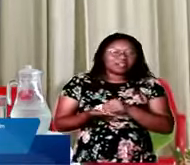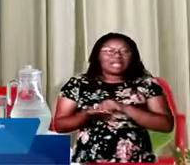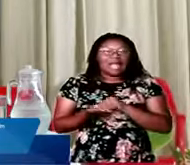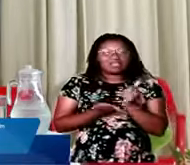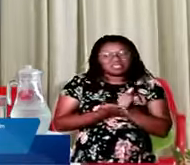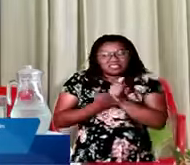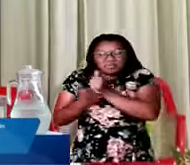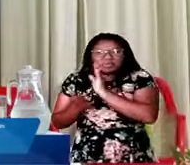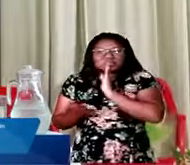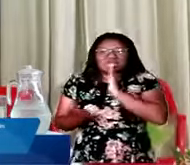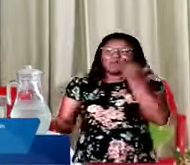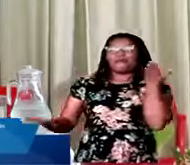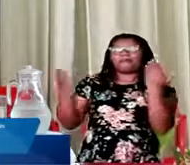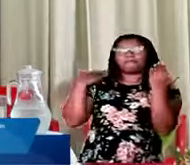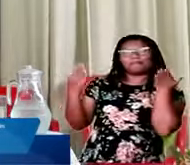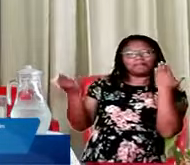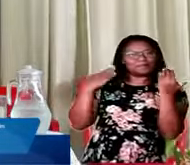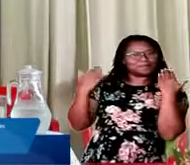fue un extranjero.